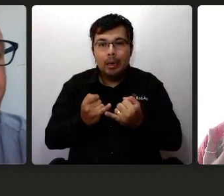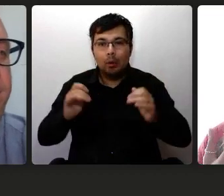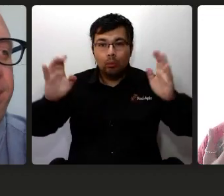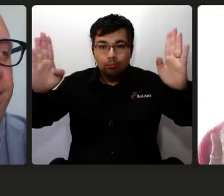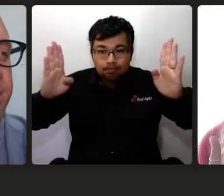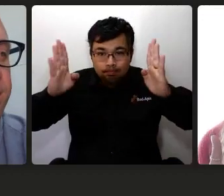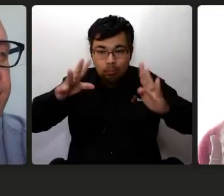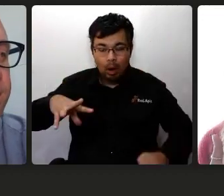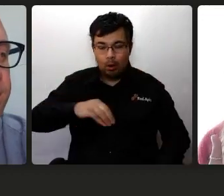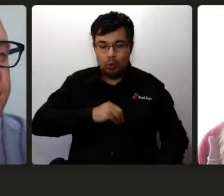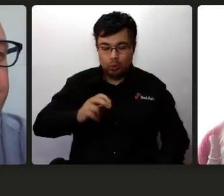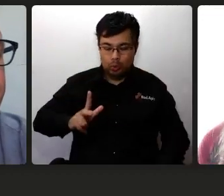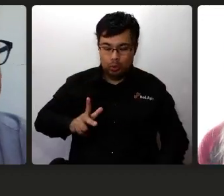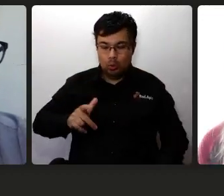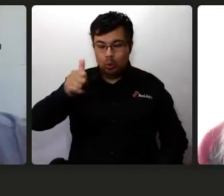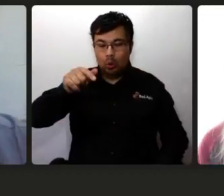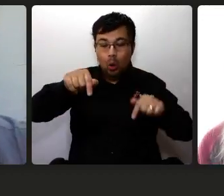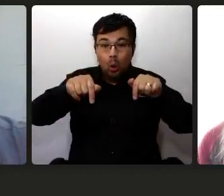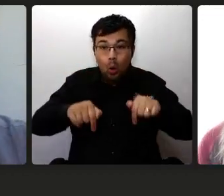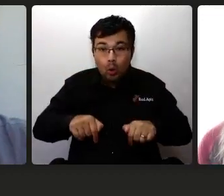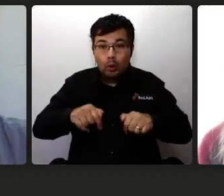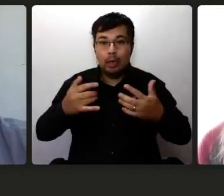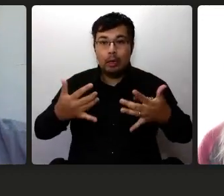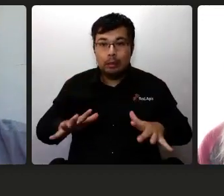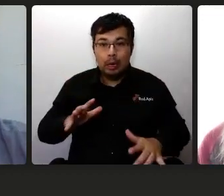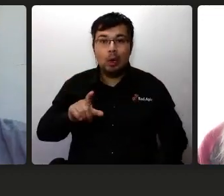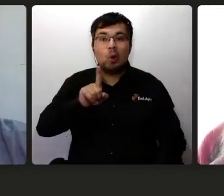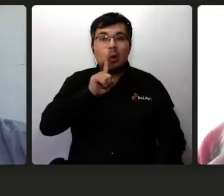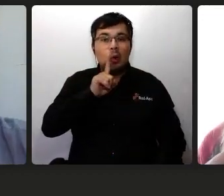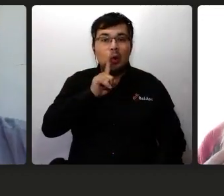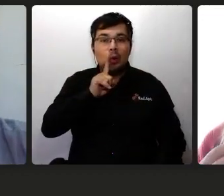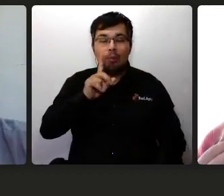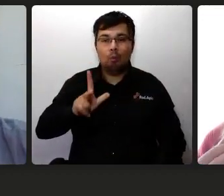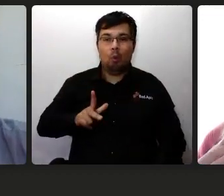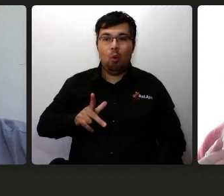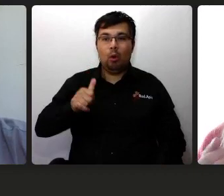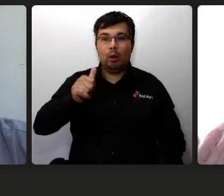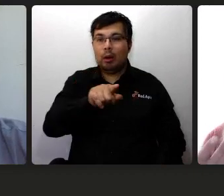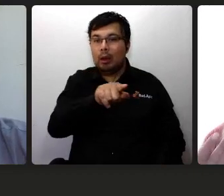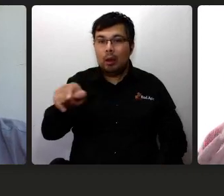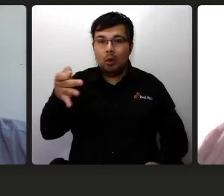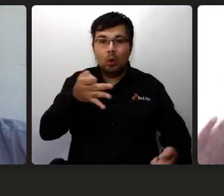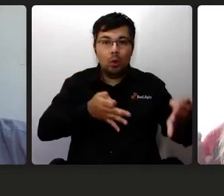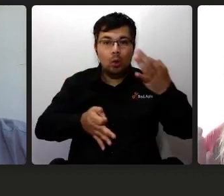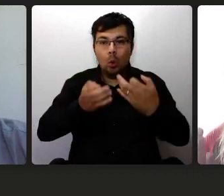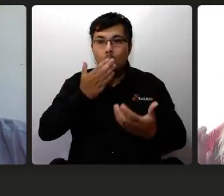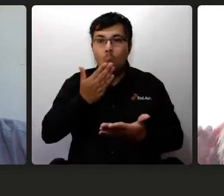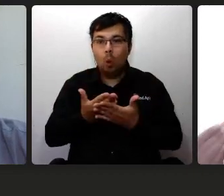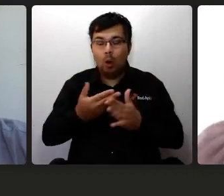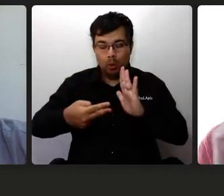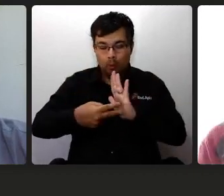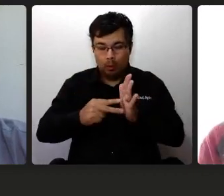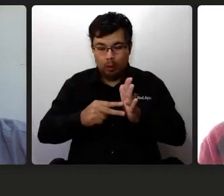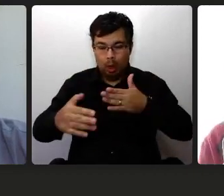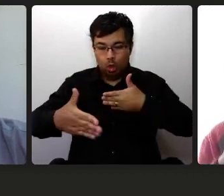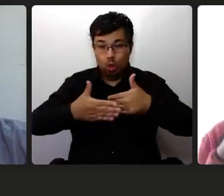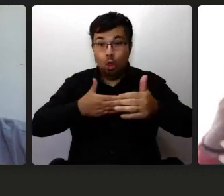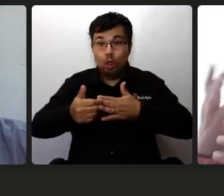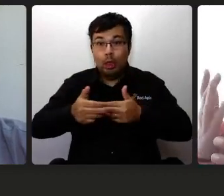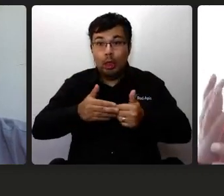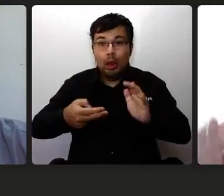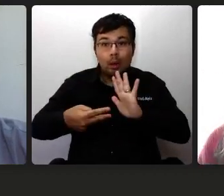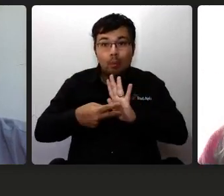nuestros clientes. O sea, hoy día ya tenemos clientes, los clientes te van a decir cuando tienen problemas, ¿dónde está el problema? Bueno, la solución del problema